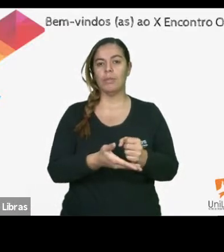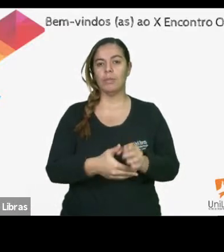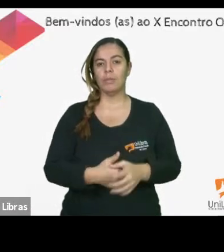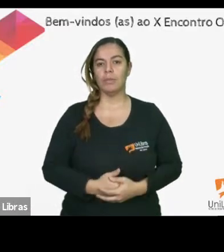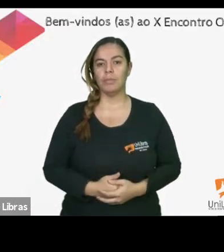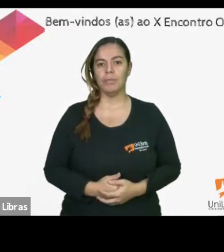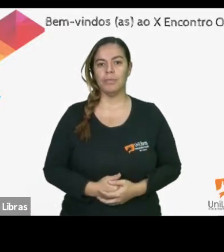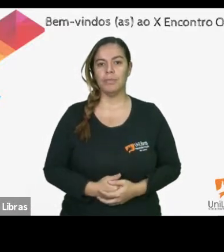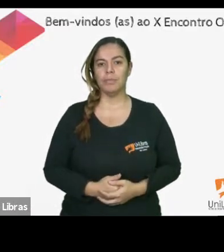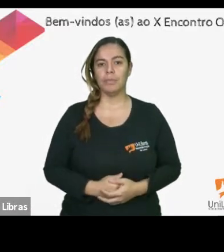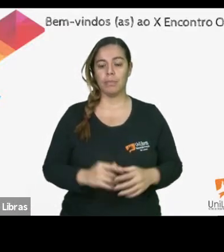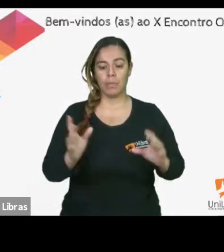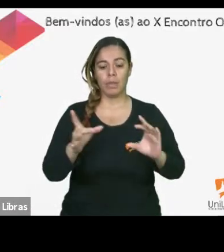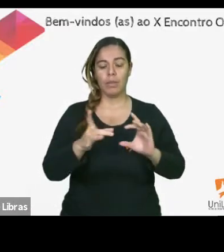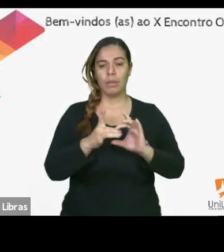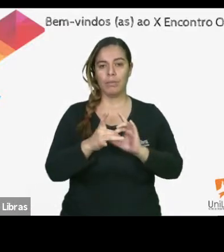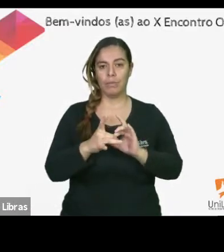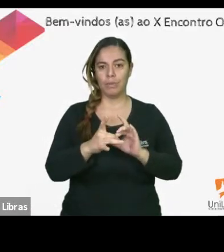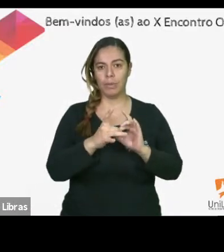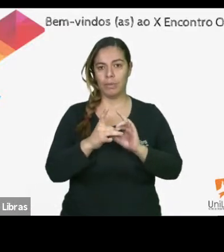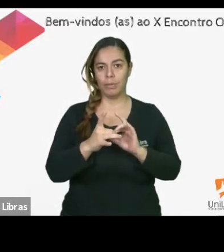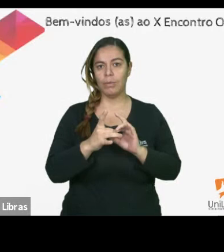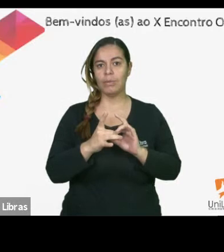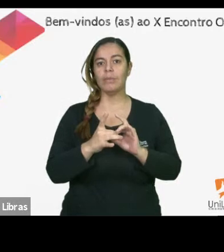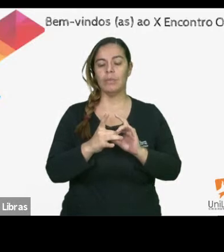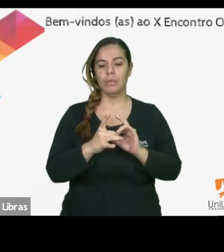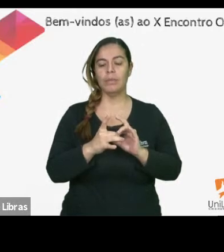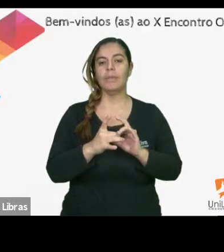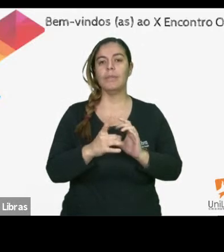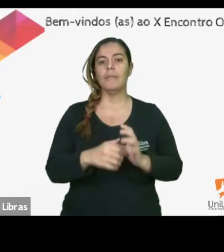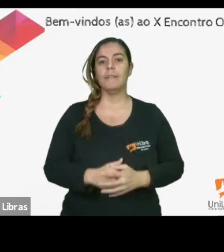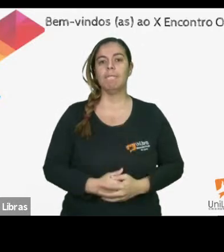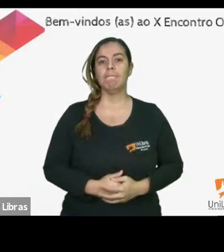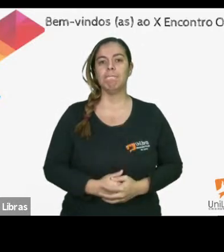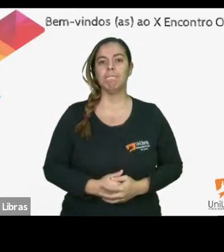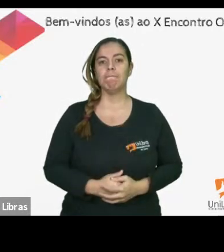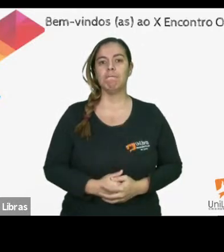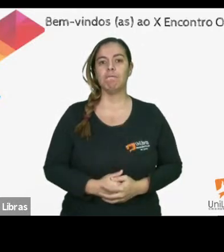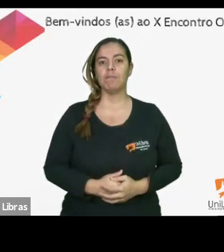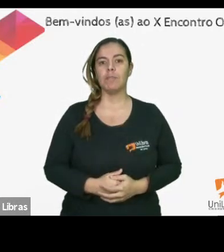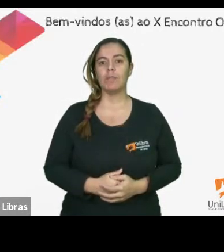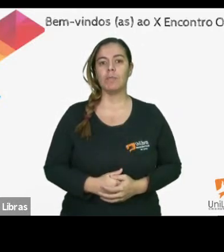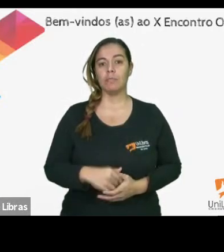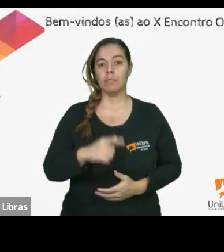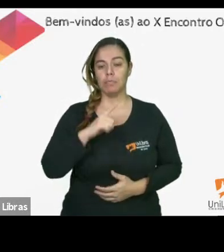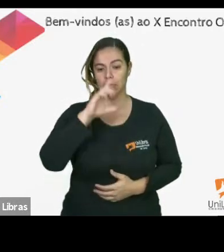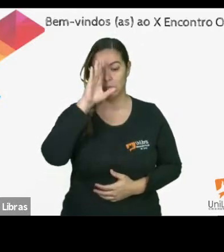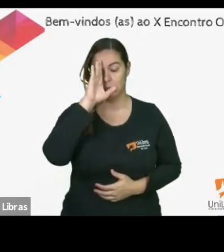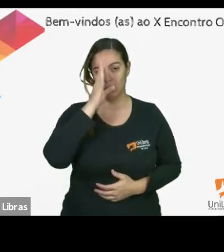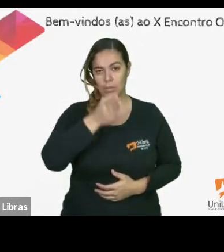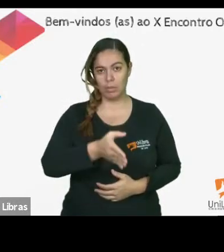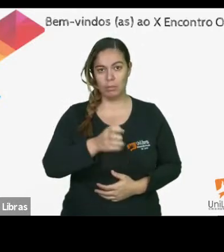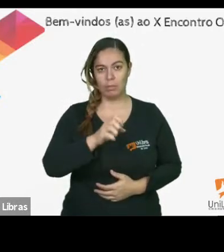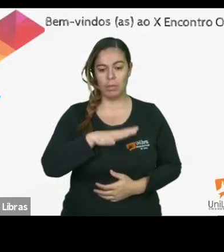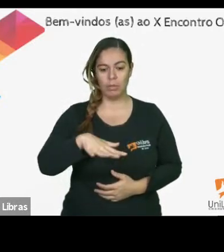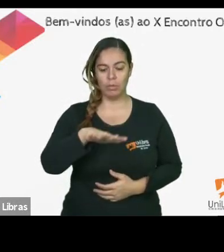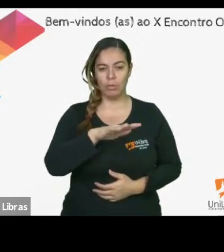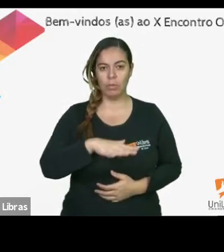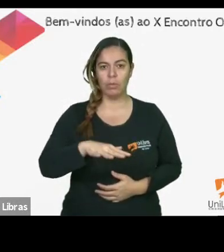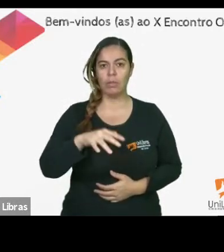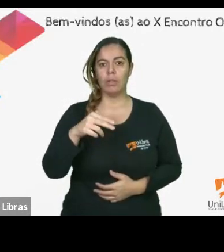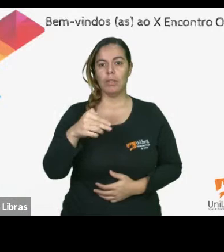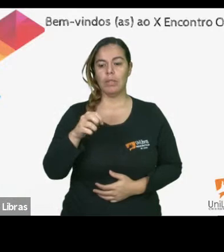el vínculo entre la cuestión que tiene que ver más directamente con la neurociencia y la